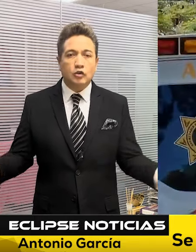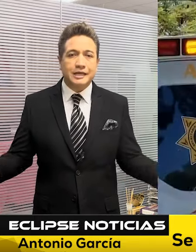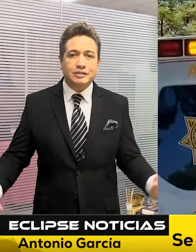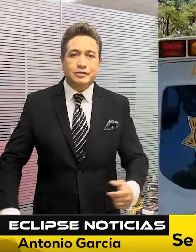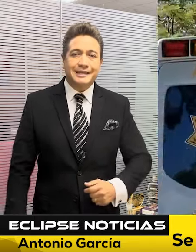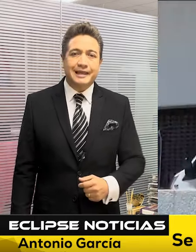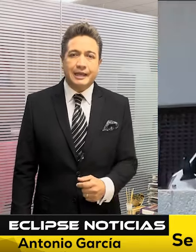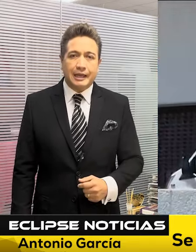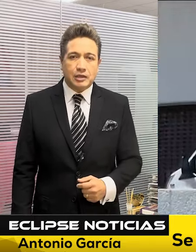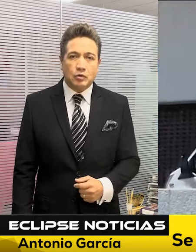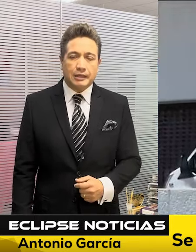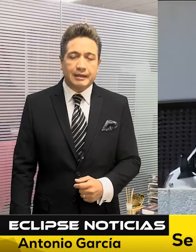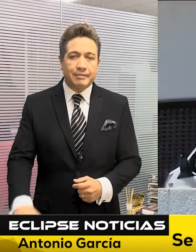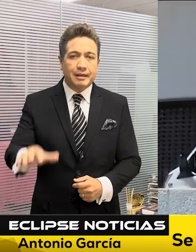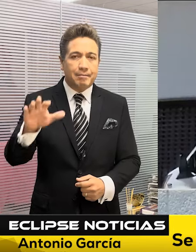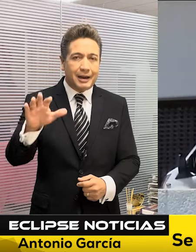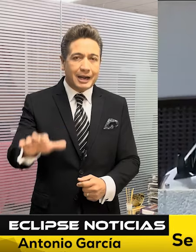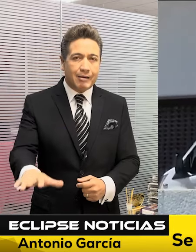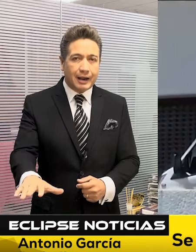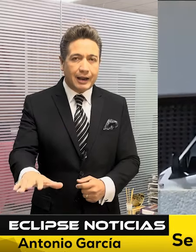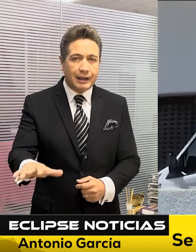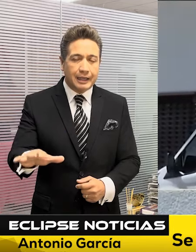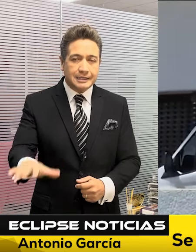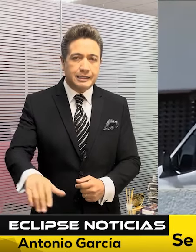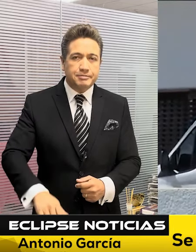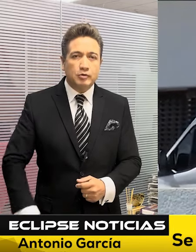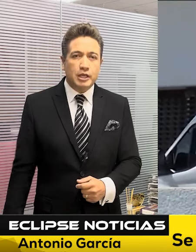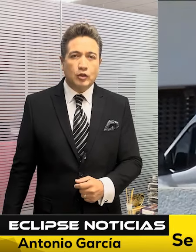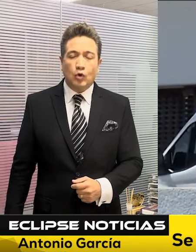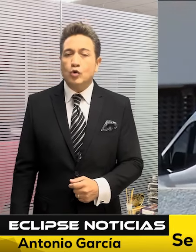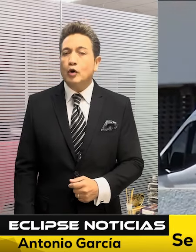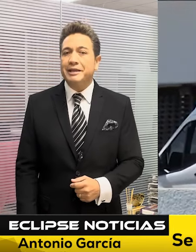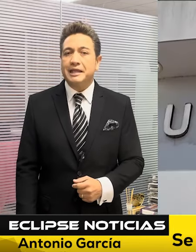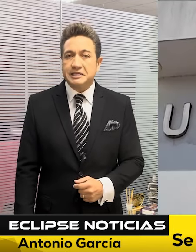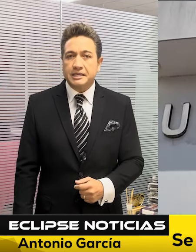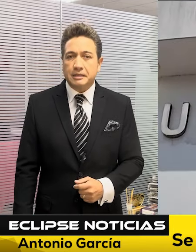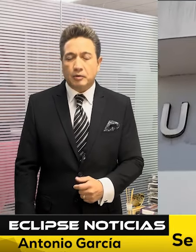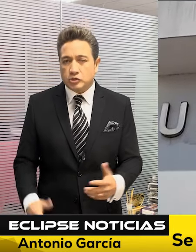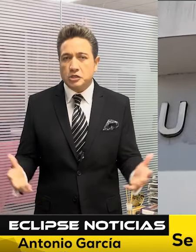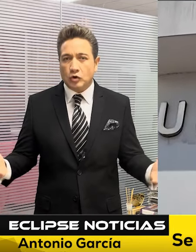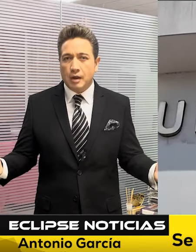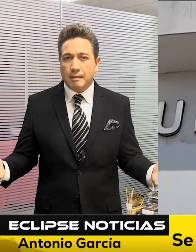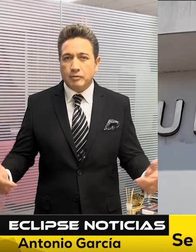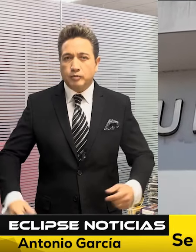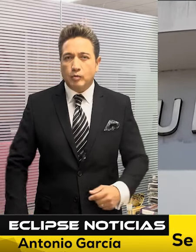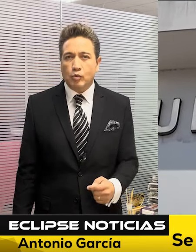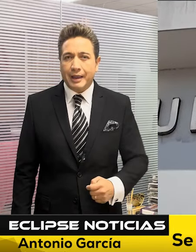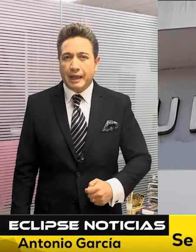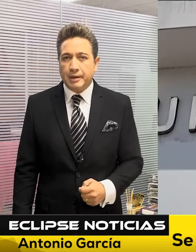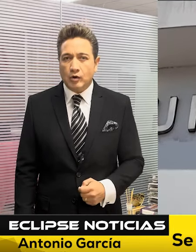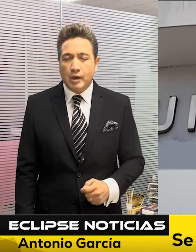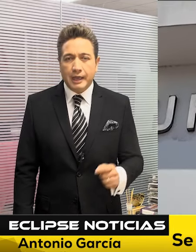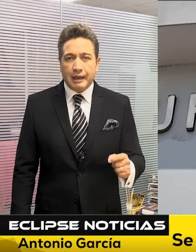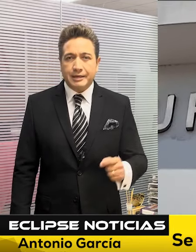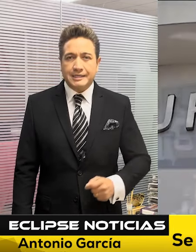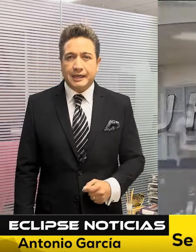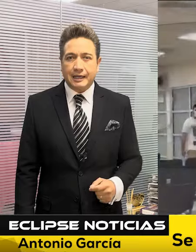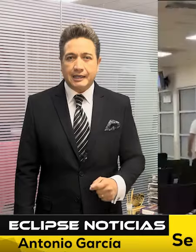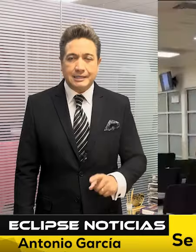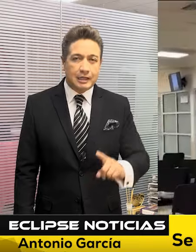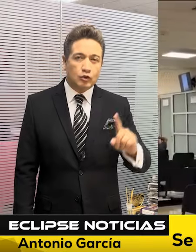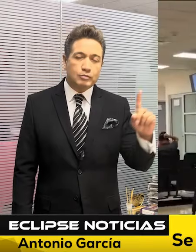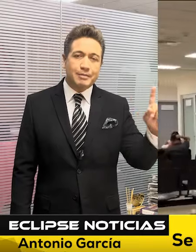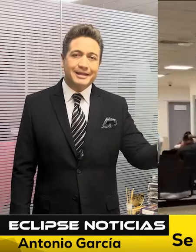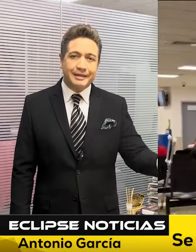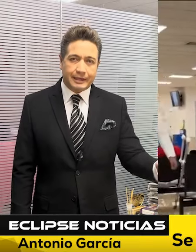que los casos de dengue en Yucatán van a la baja, están disminuyendo un 97%, vamos por muy buen camino. Cabe